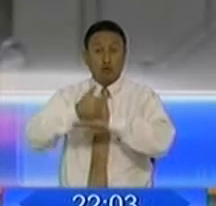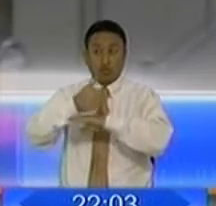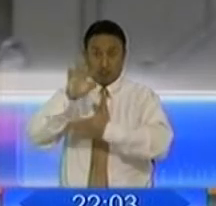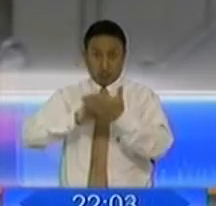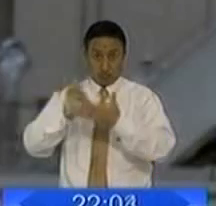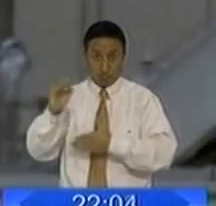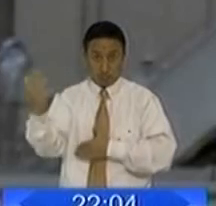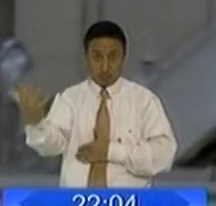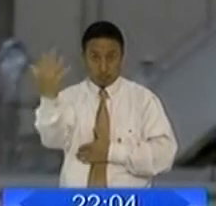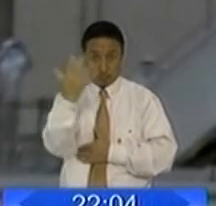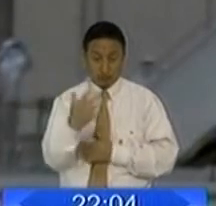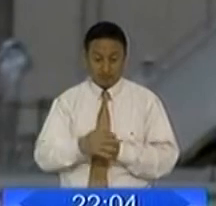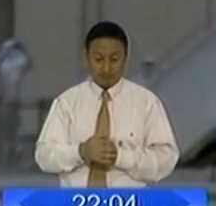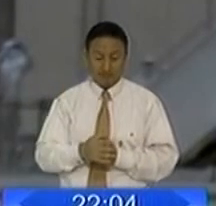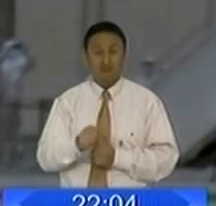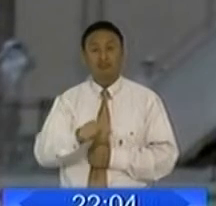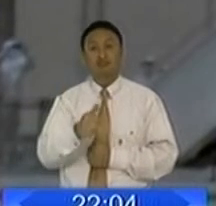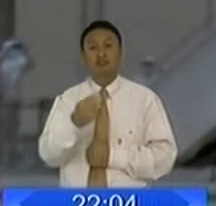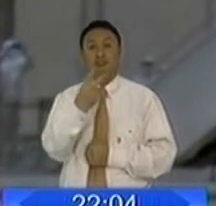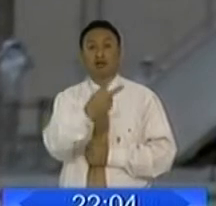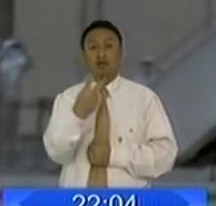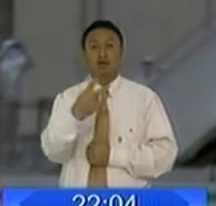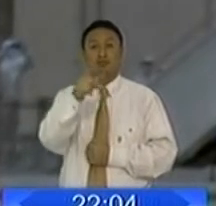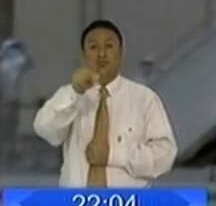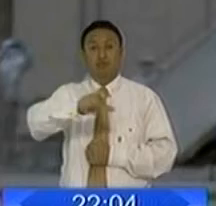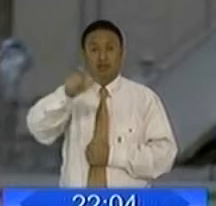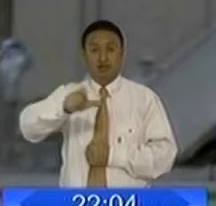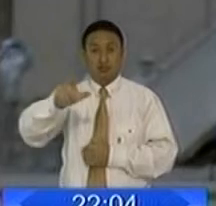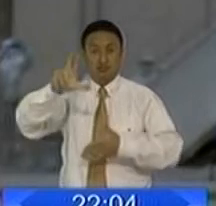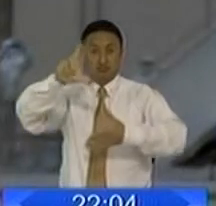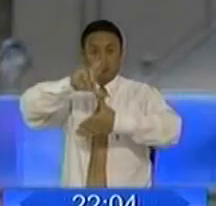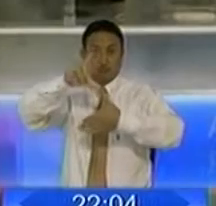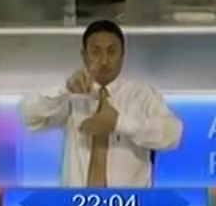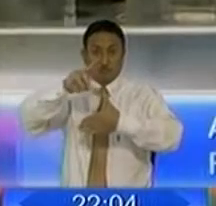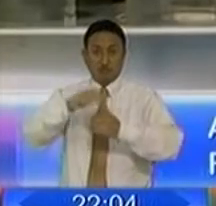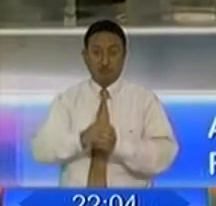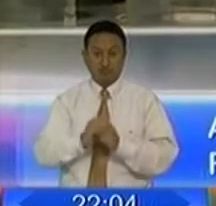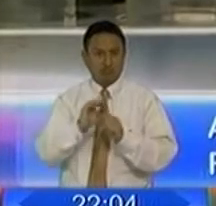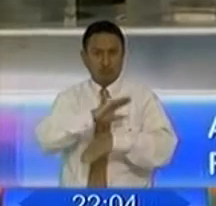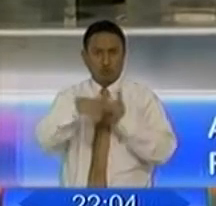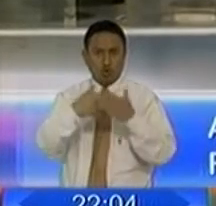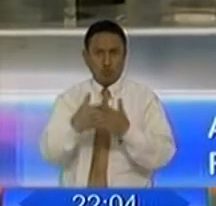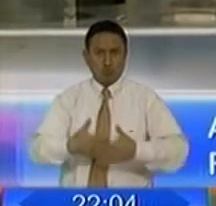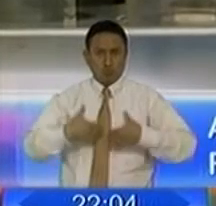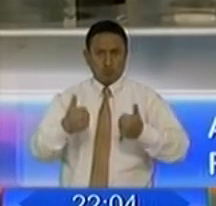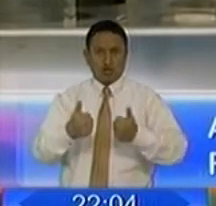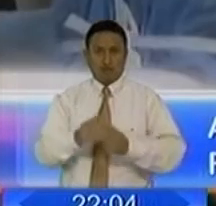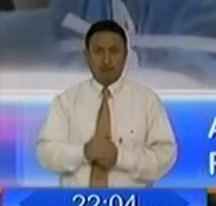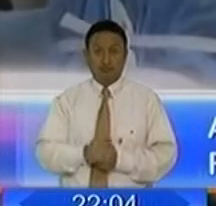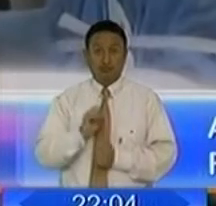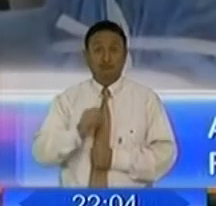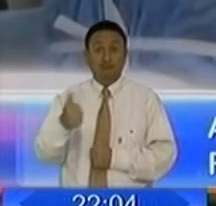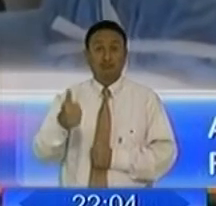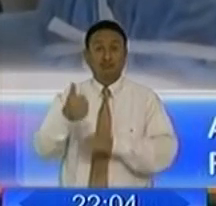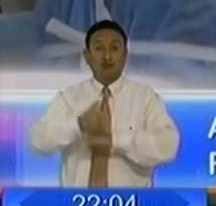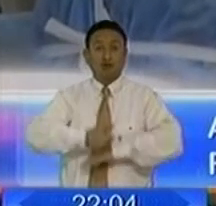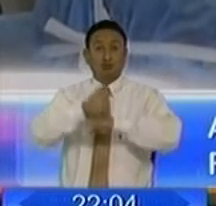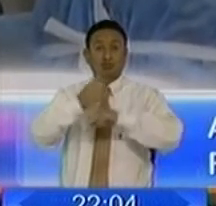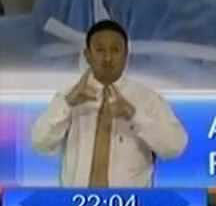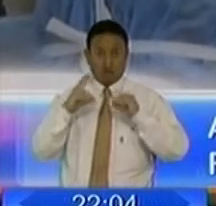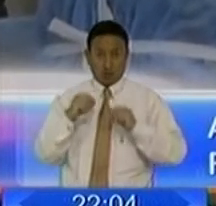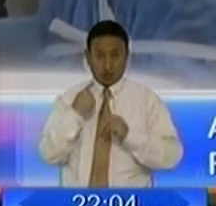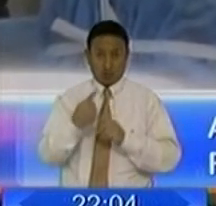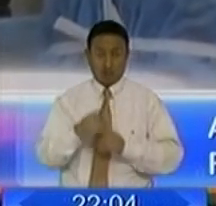Los compatriotas y otros 22 latinoamericanos que fueron rescatados están sanos. Así lo informaron las autoridades de salud